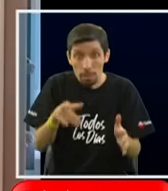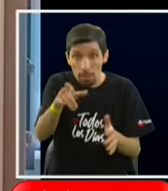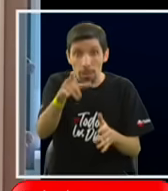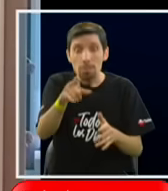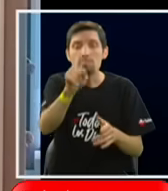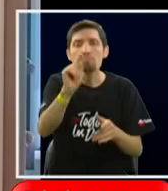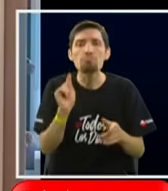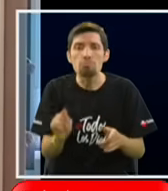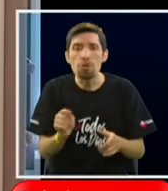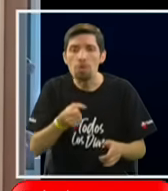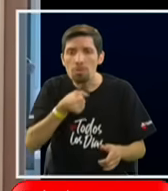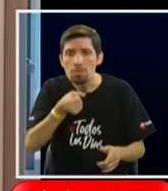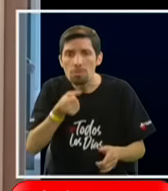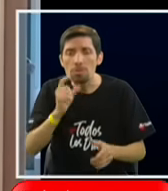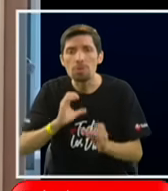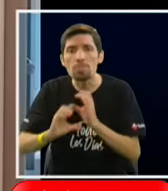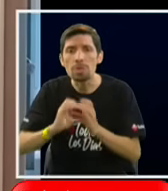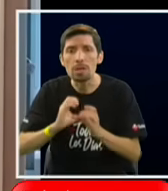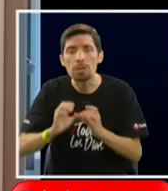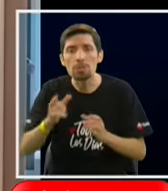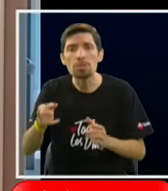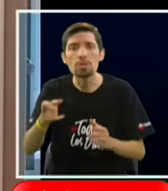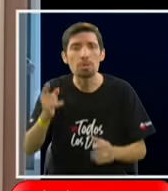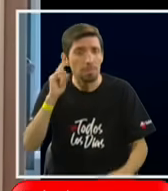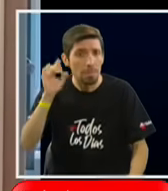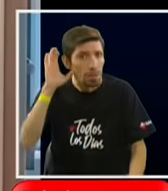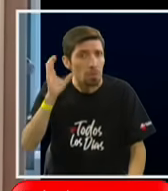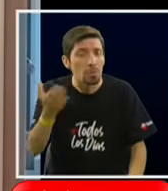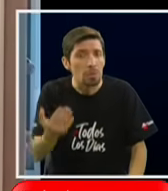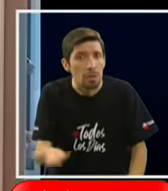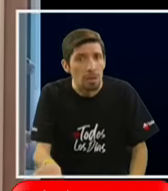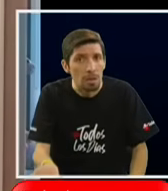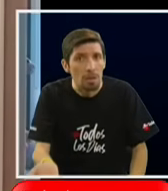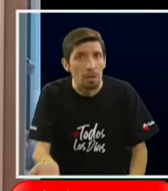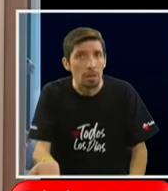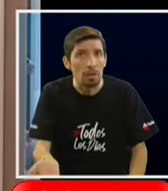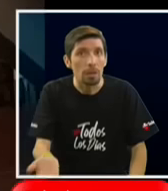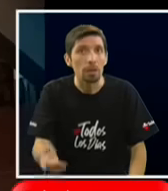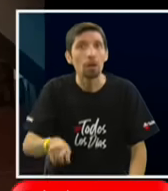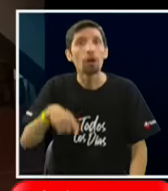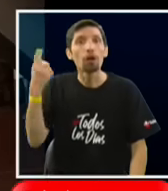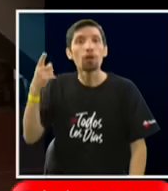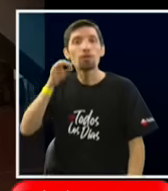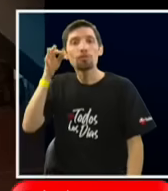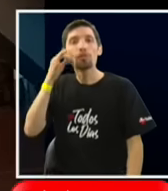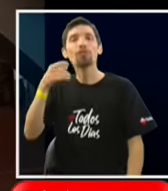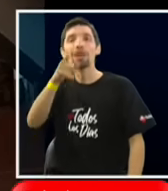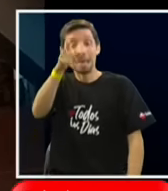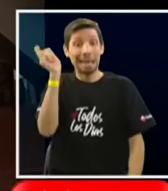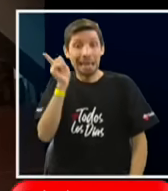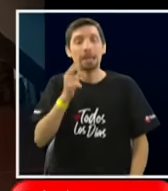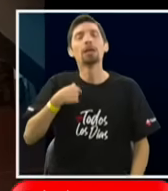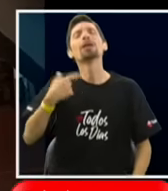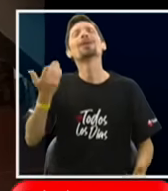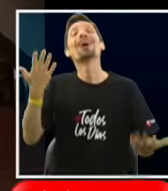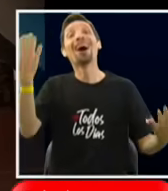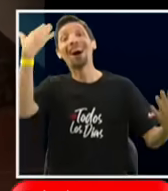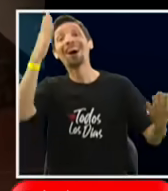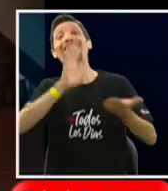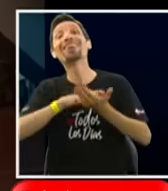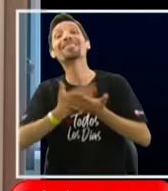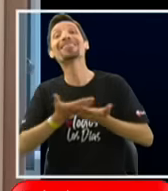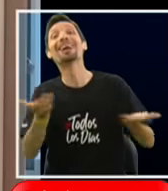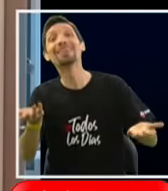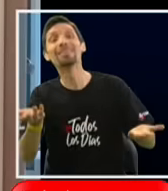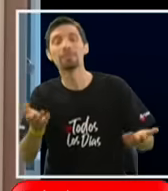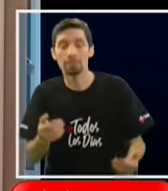Agregan el audio a la comunicación. ¿Me escuchan? Ahora lo escucho. Don Francisco, ¿cómo estamos?